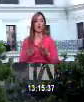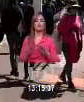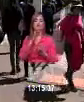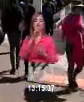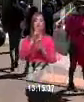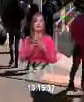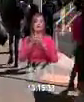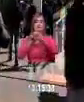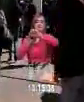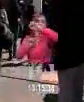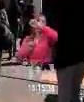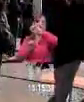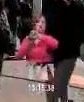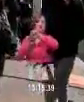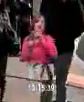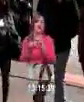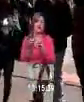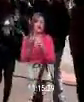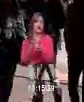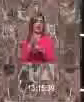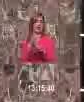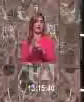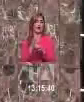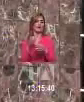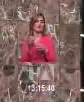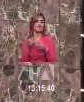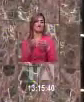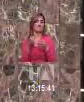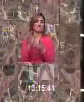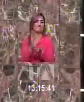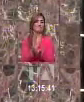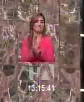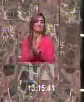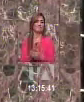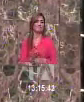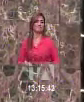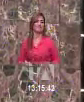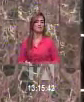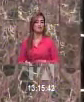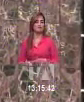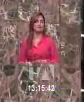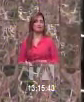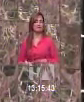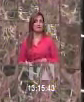baño de verdad sobre los números del IES. En Quito, Fausto Yepes, 24 horas.